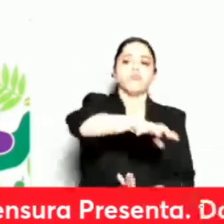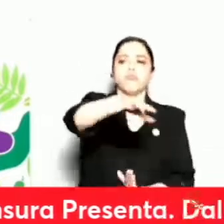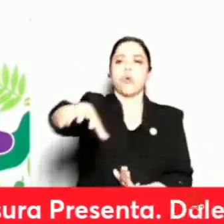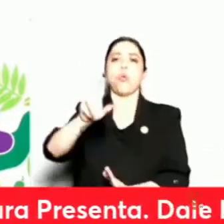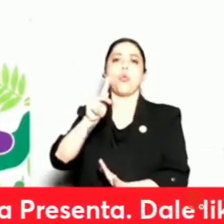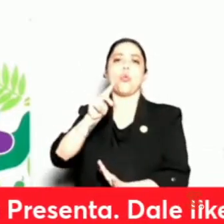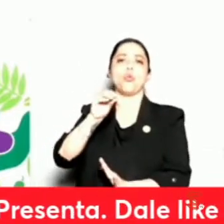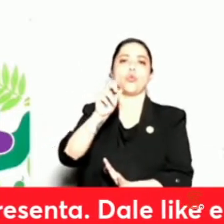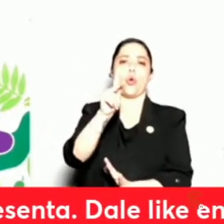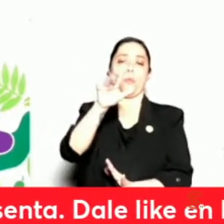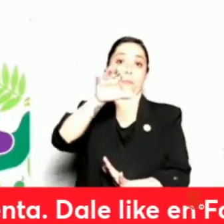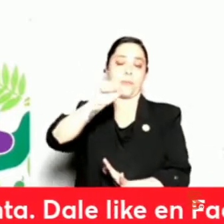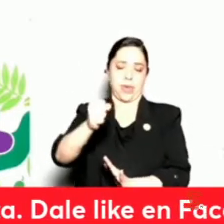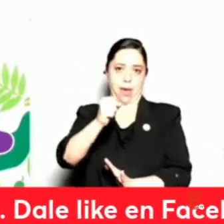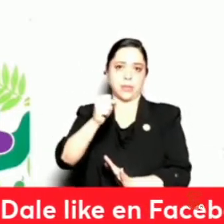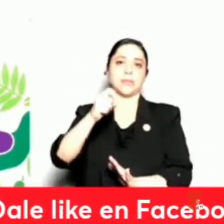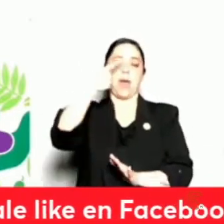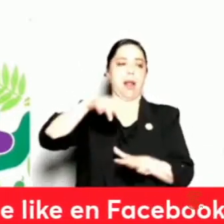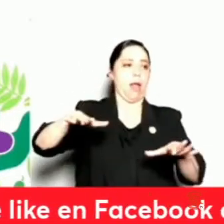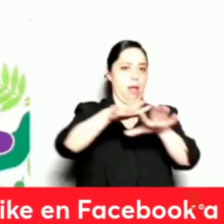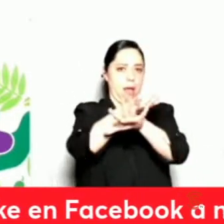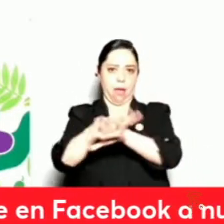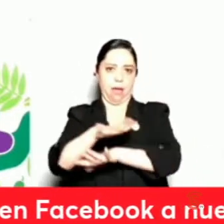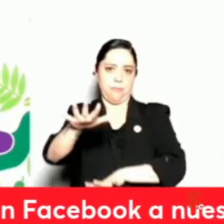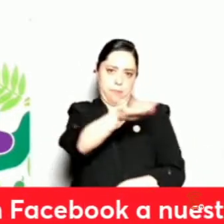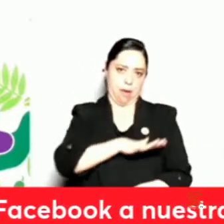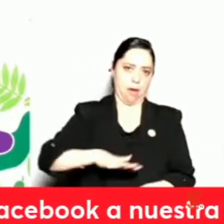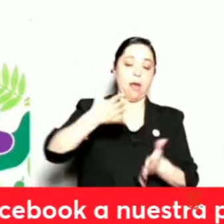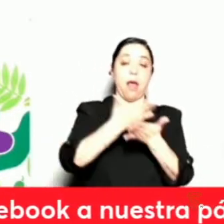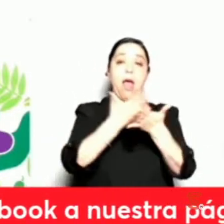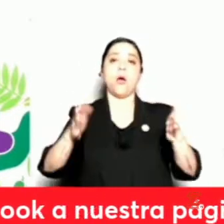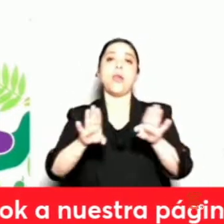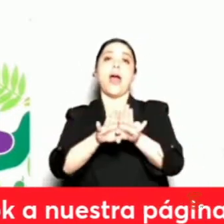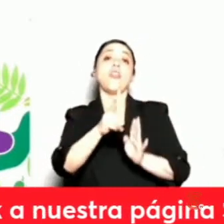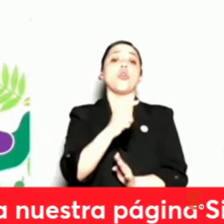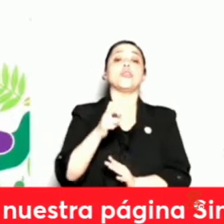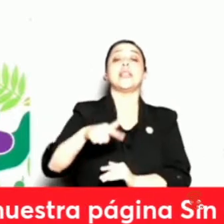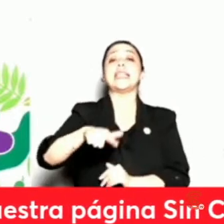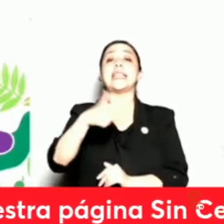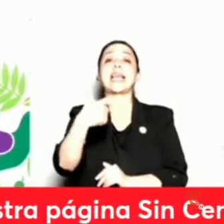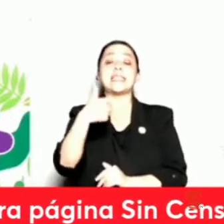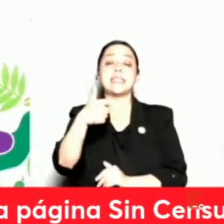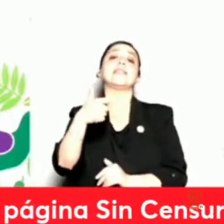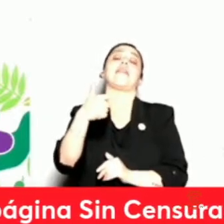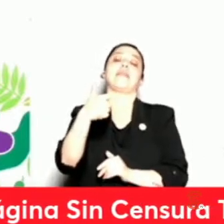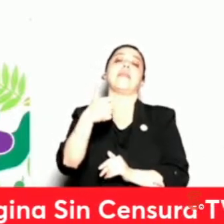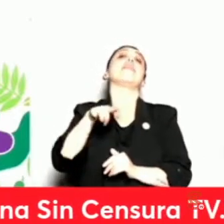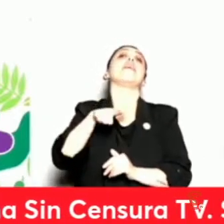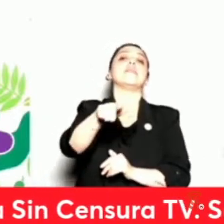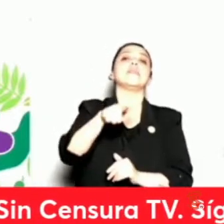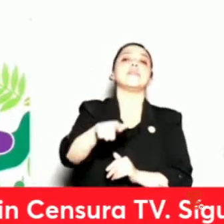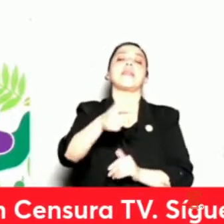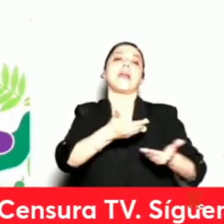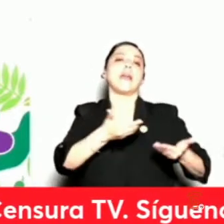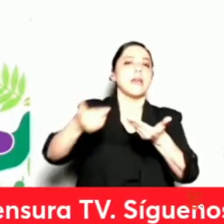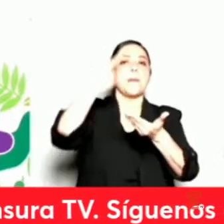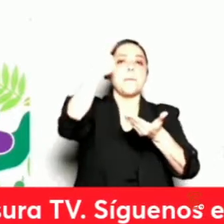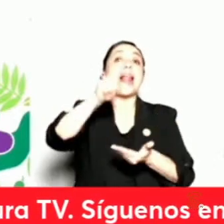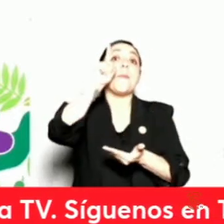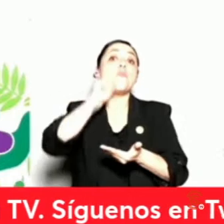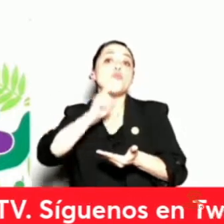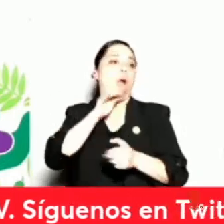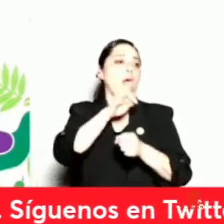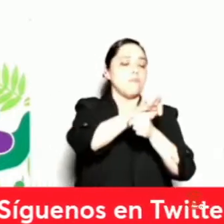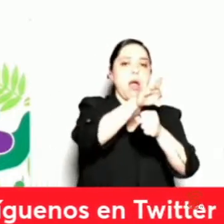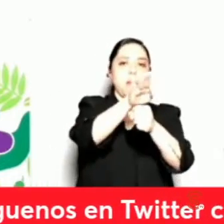espacio público. Asimismo, encabezó la construcción de 217 caminos para mujeres libres y seguras, un proyecto de urbanismo social